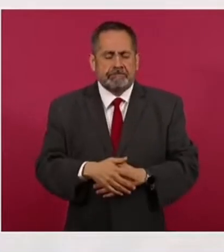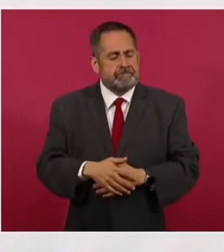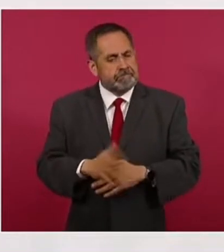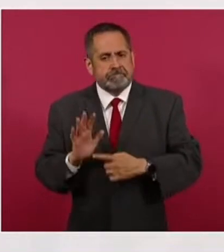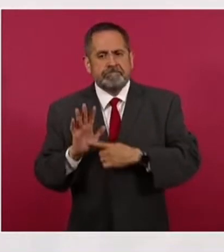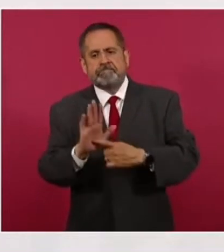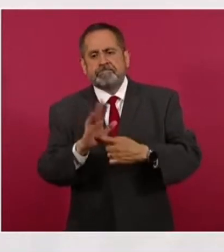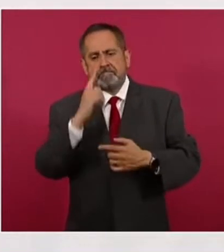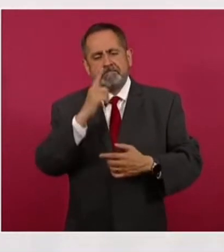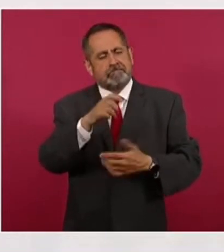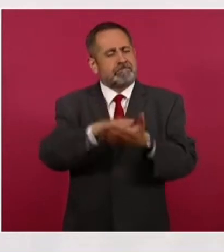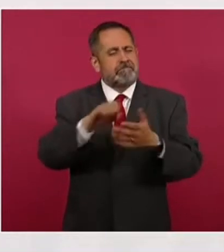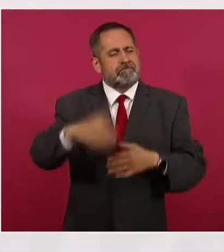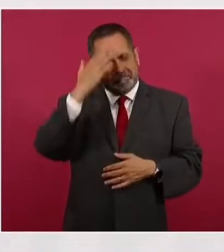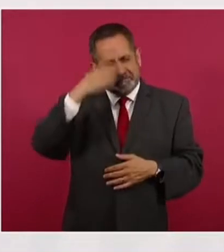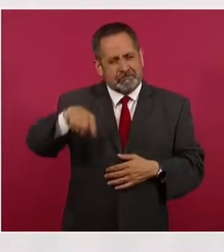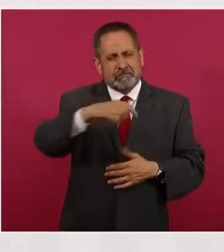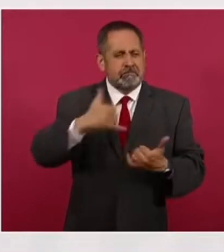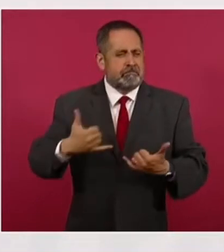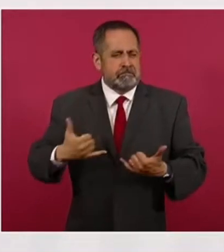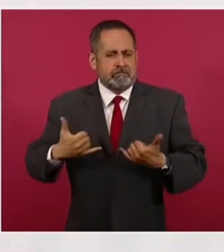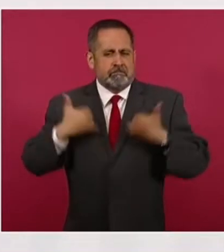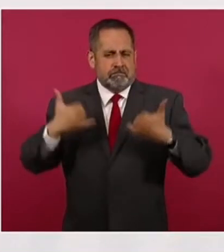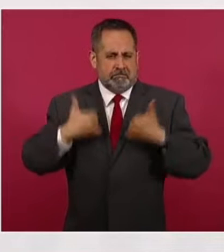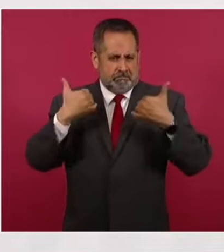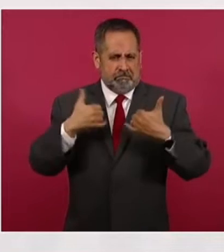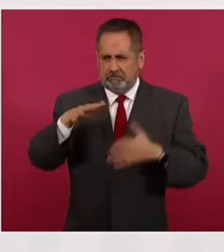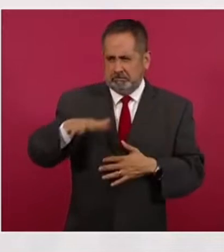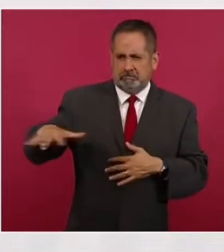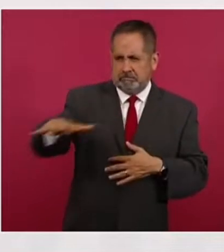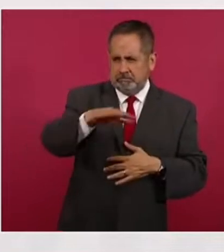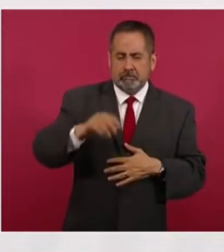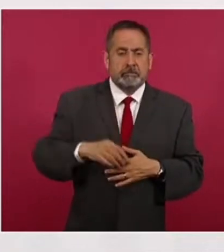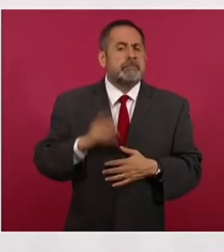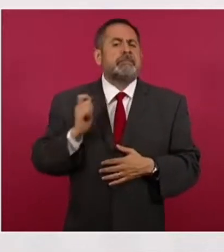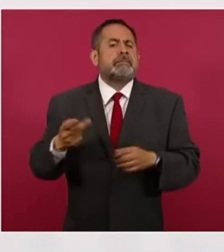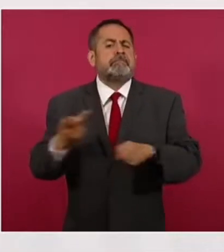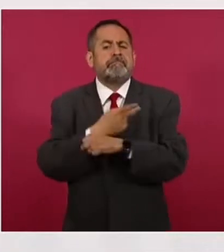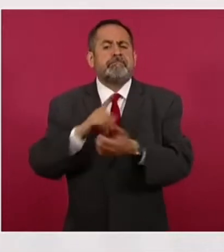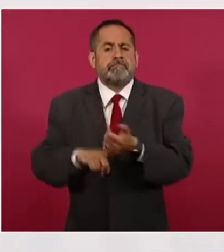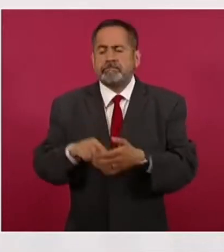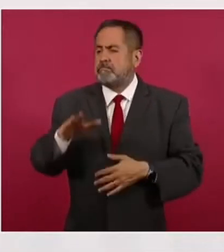de los jóvenes. Lo más que hicieron fue